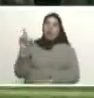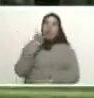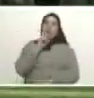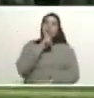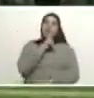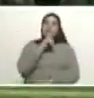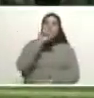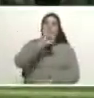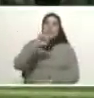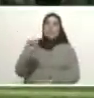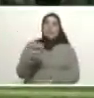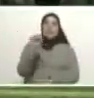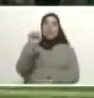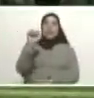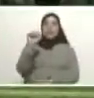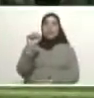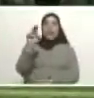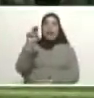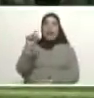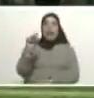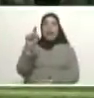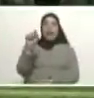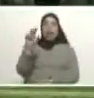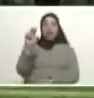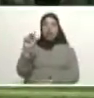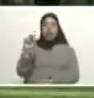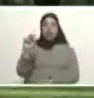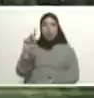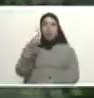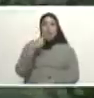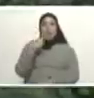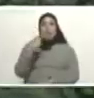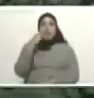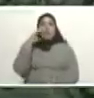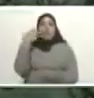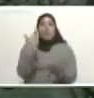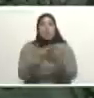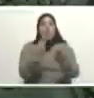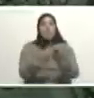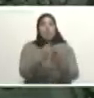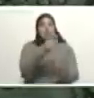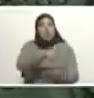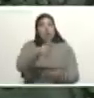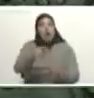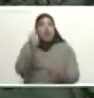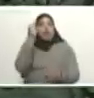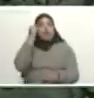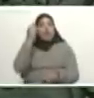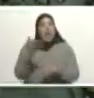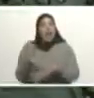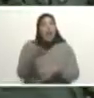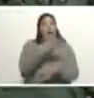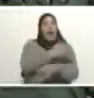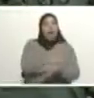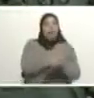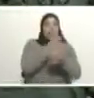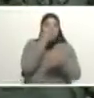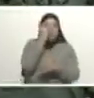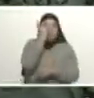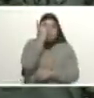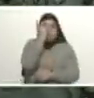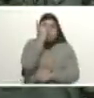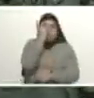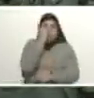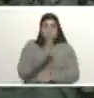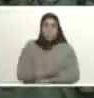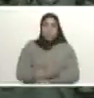Y quedó el testimonio días antes, donde declaraba que muy